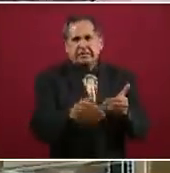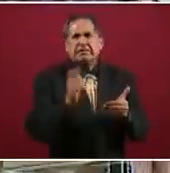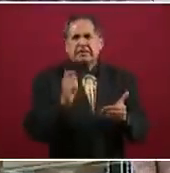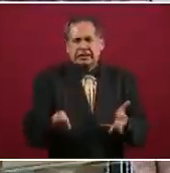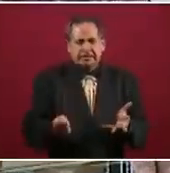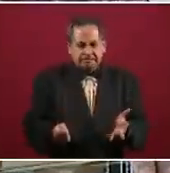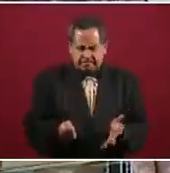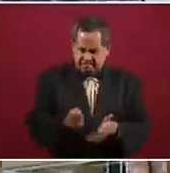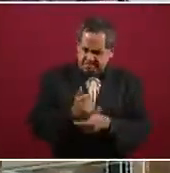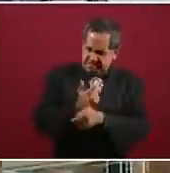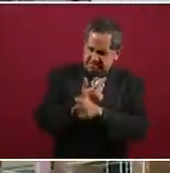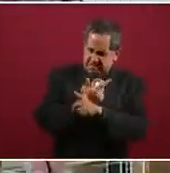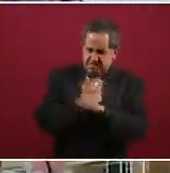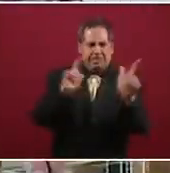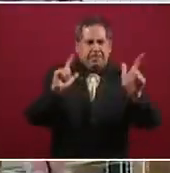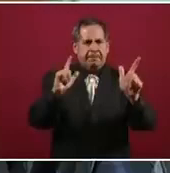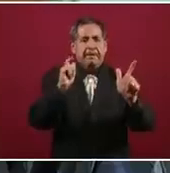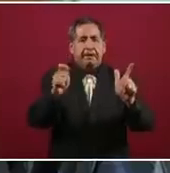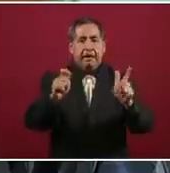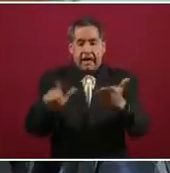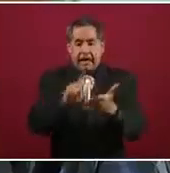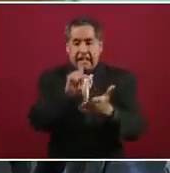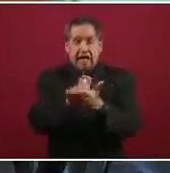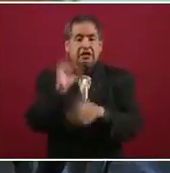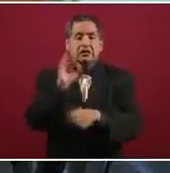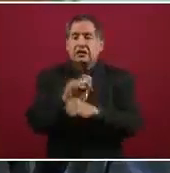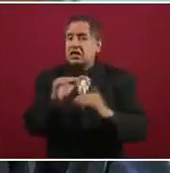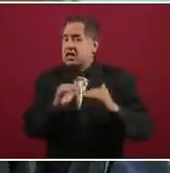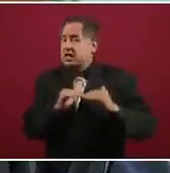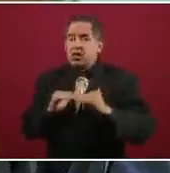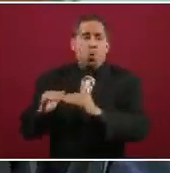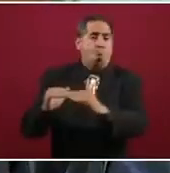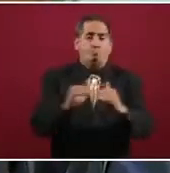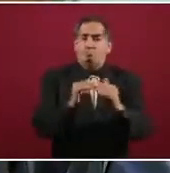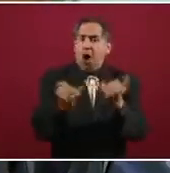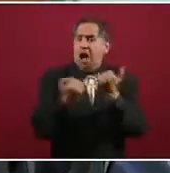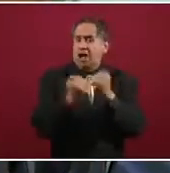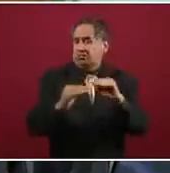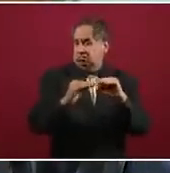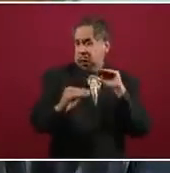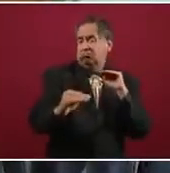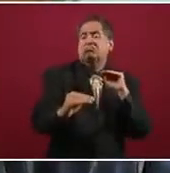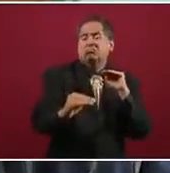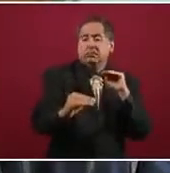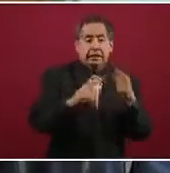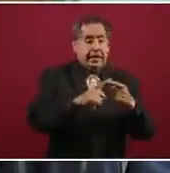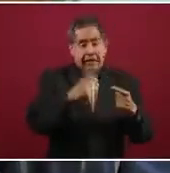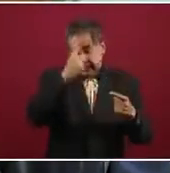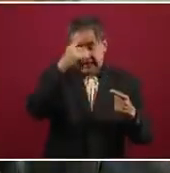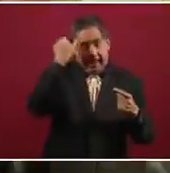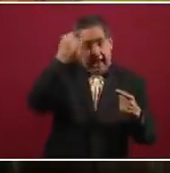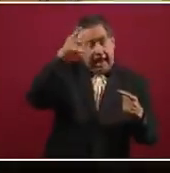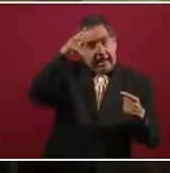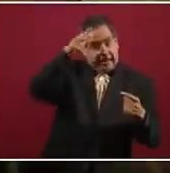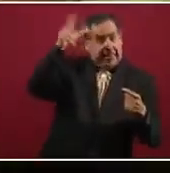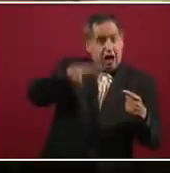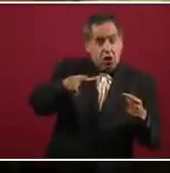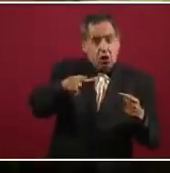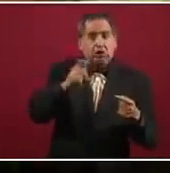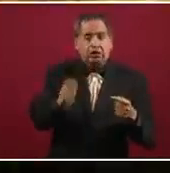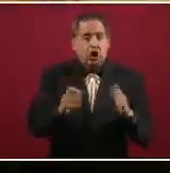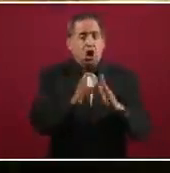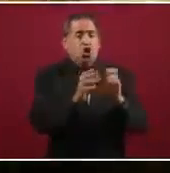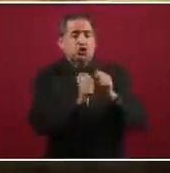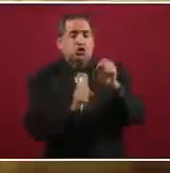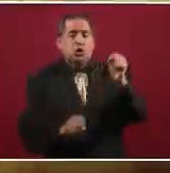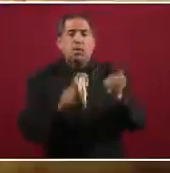La libertad y la igualdad ante la ley. Sí, la idea que se establece desde Hidalgo y que se consagra en la Constitución Federal